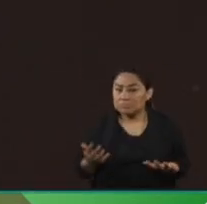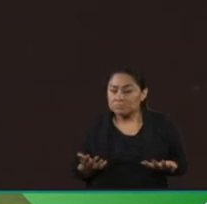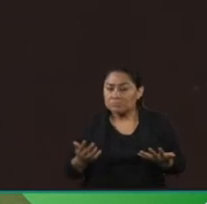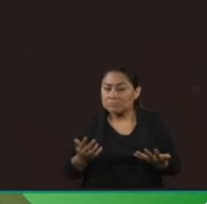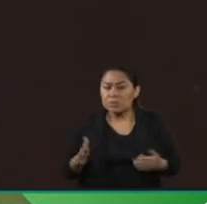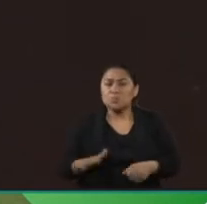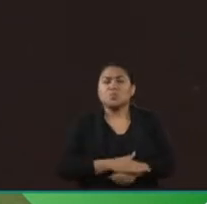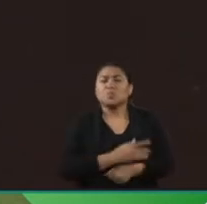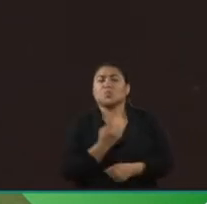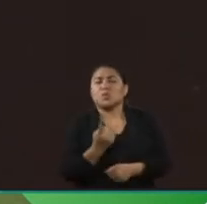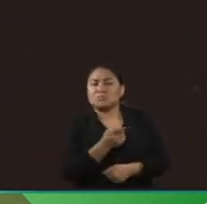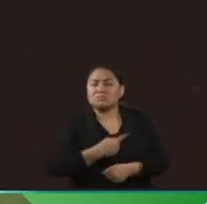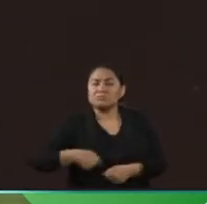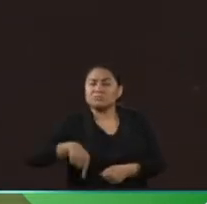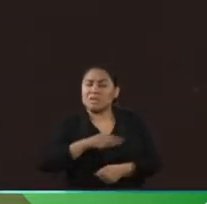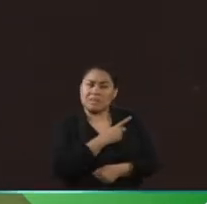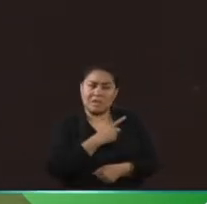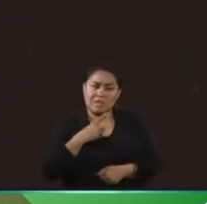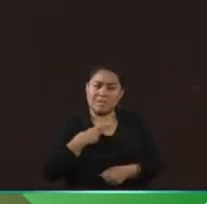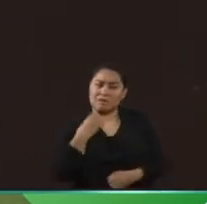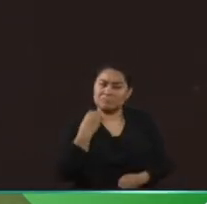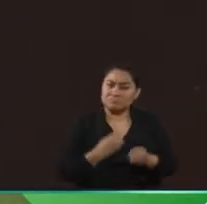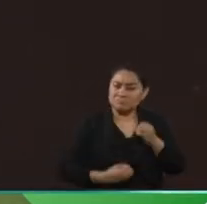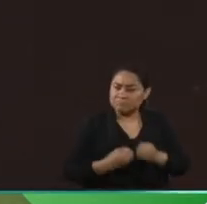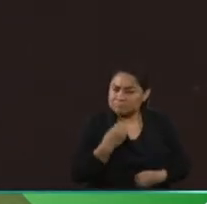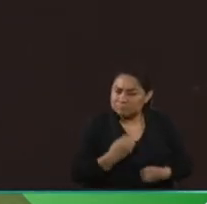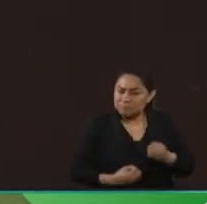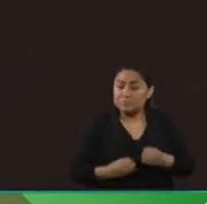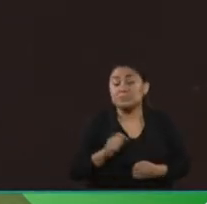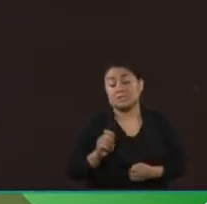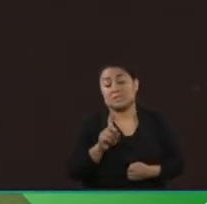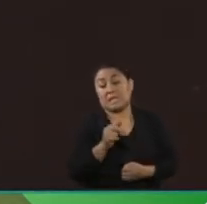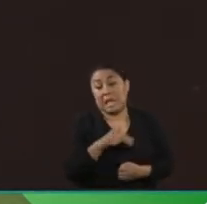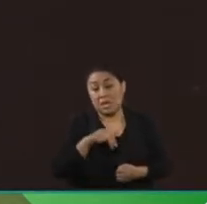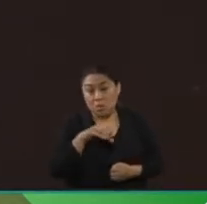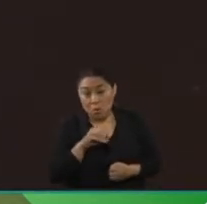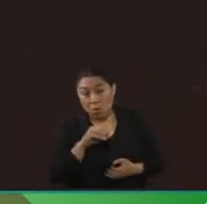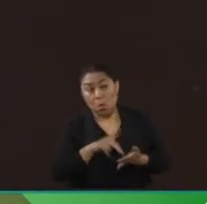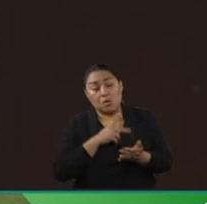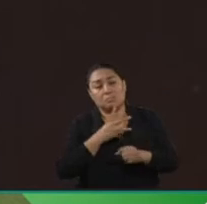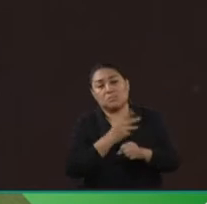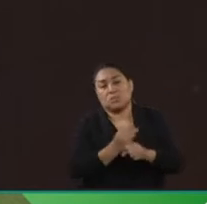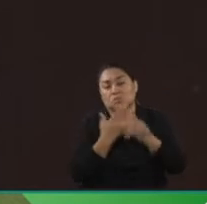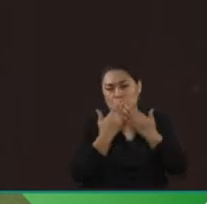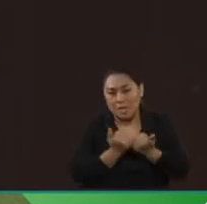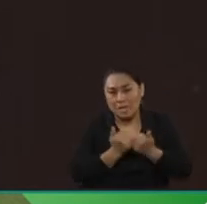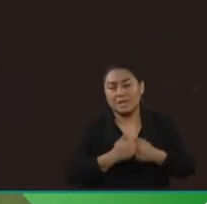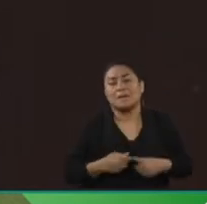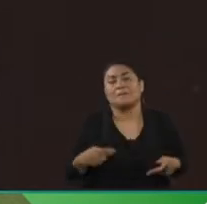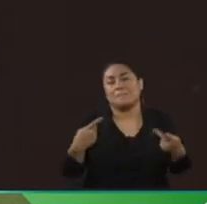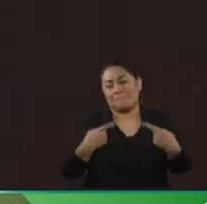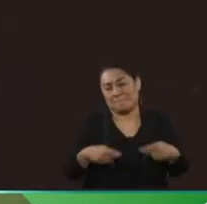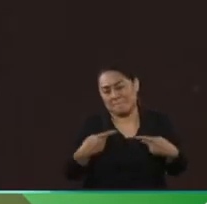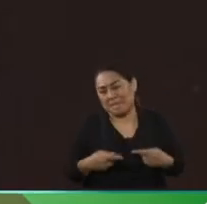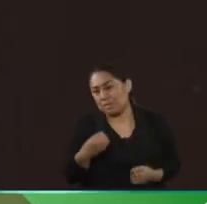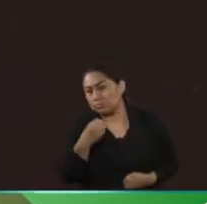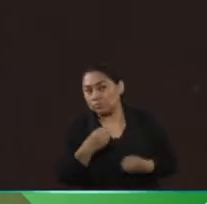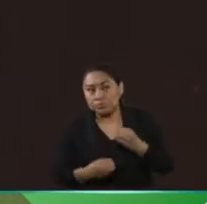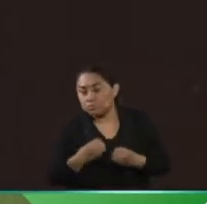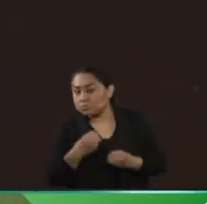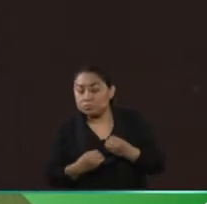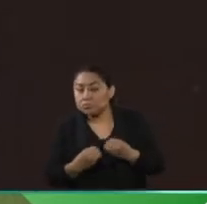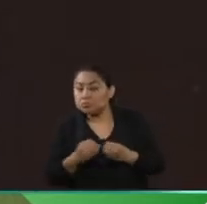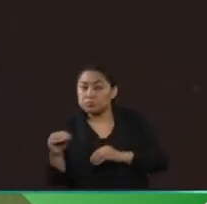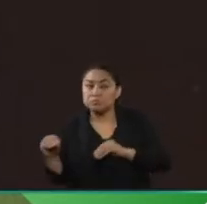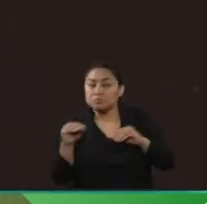qué hacerlo Con quienes deben impartir justicia el daño es Irreversible un juez que llega a su cargo sin méritos